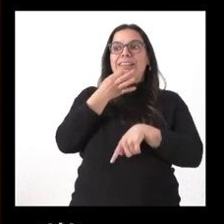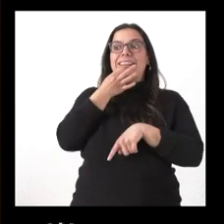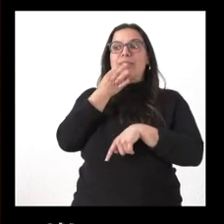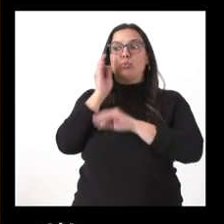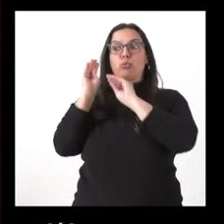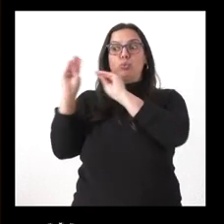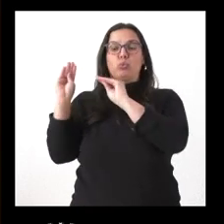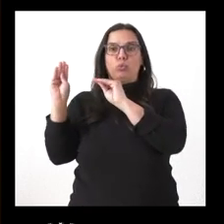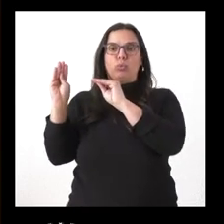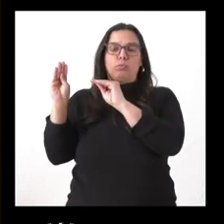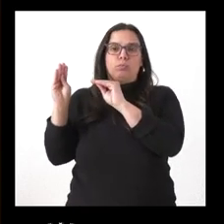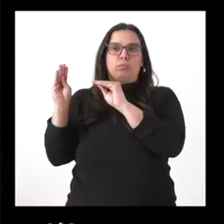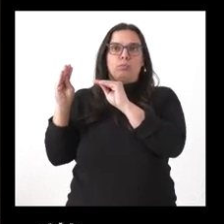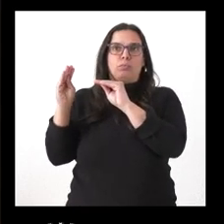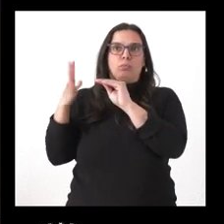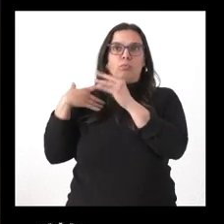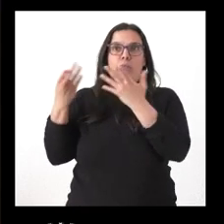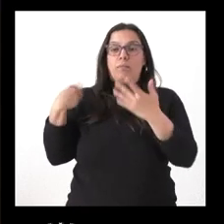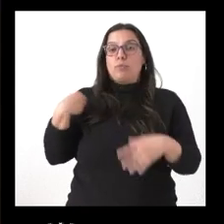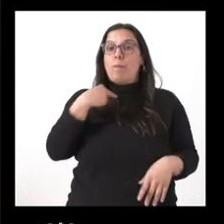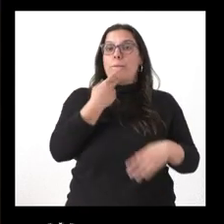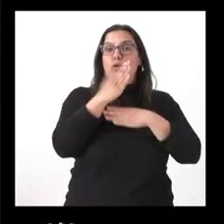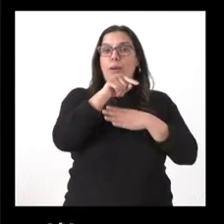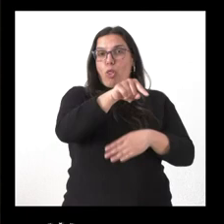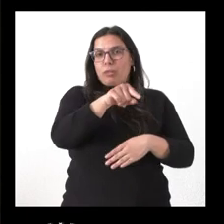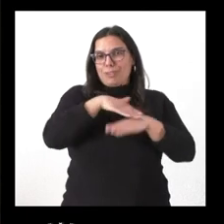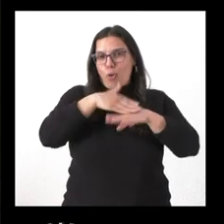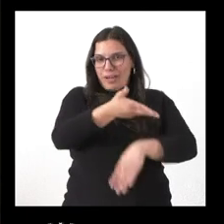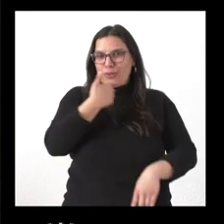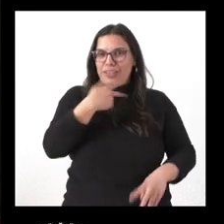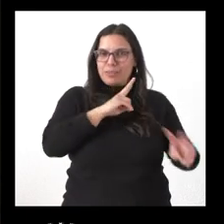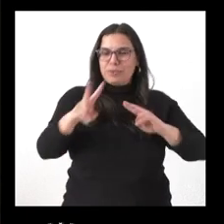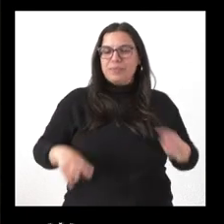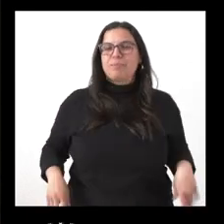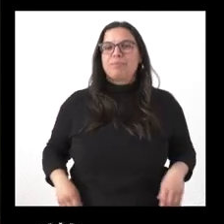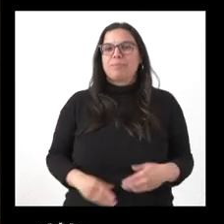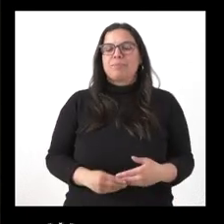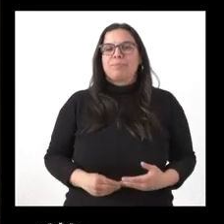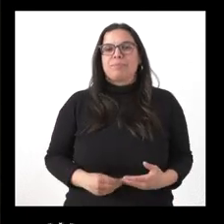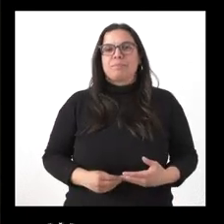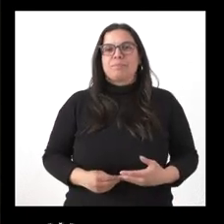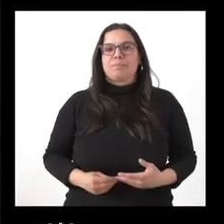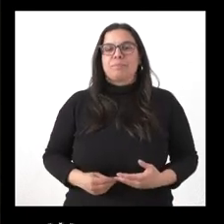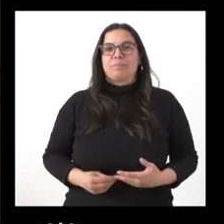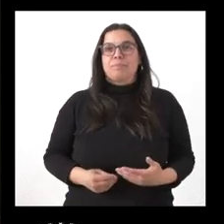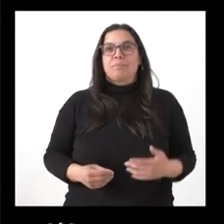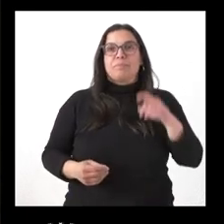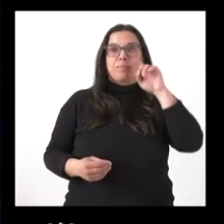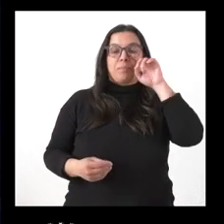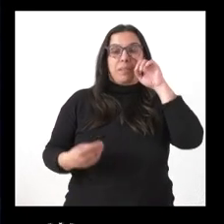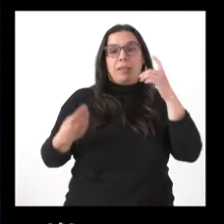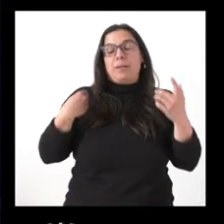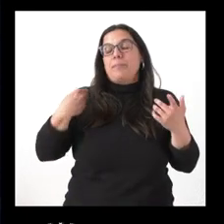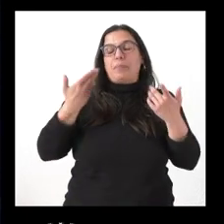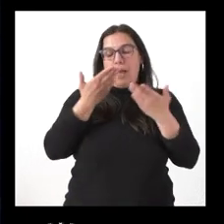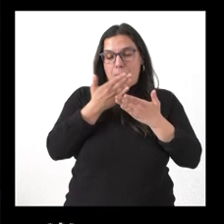una distorsión la puede responder el portavoz que es el portavoz bueno quizá por complementar porque ya no inicialmente al